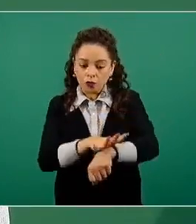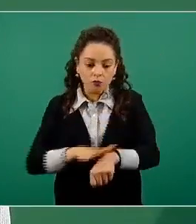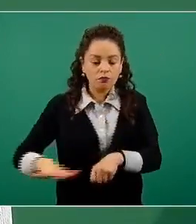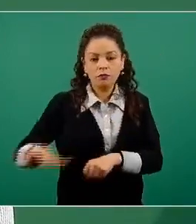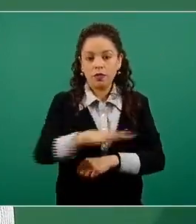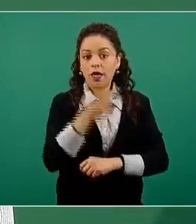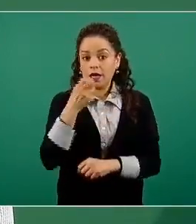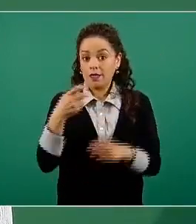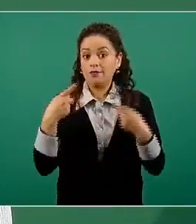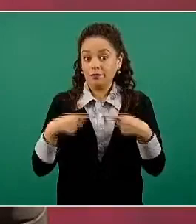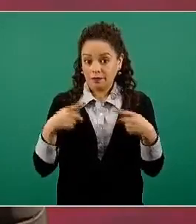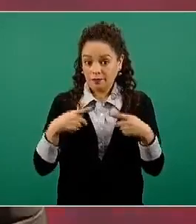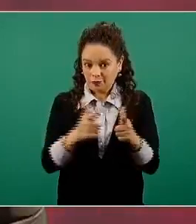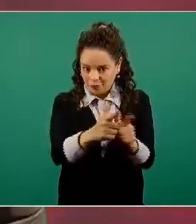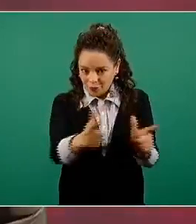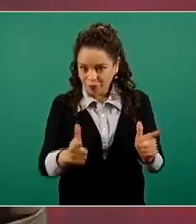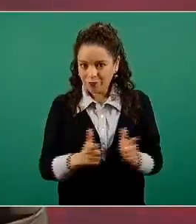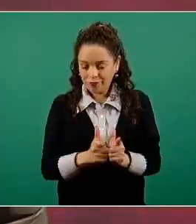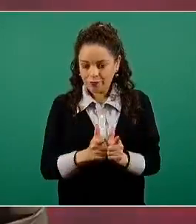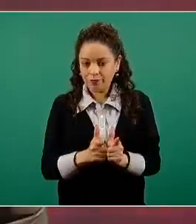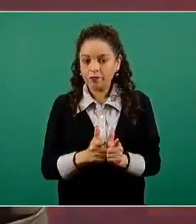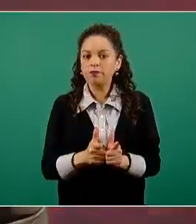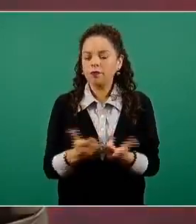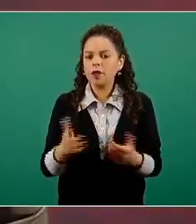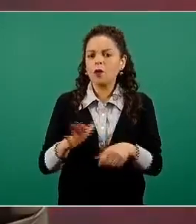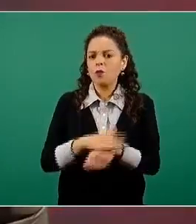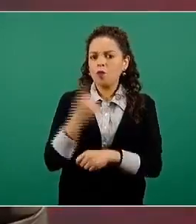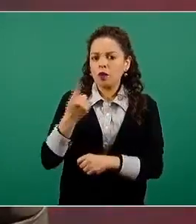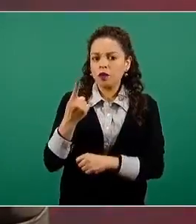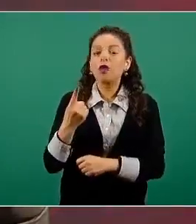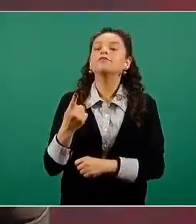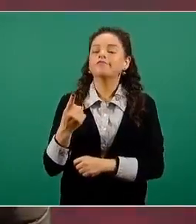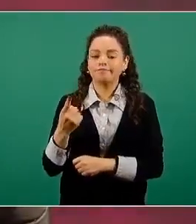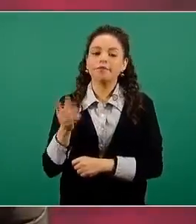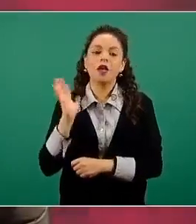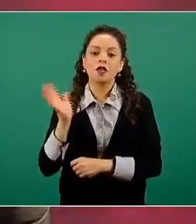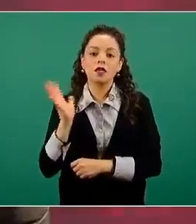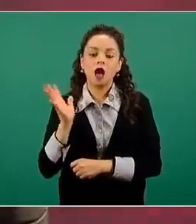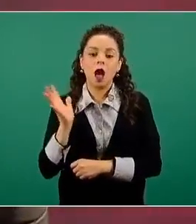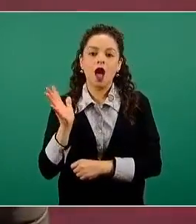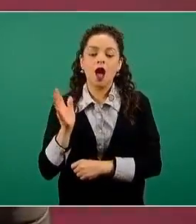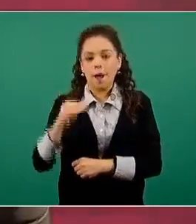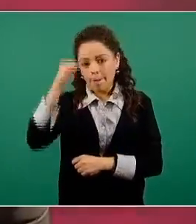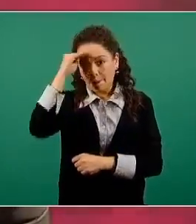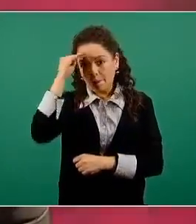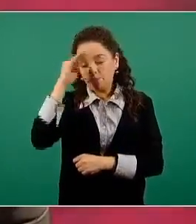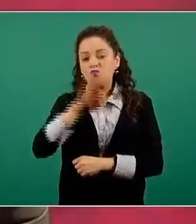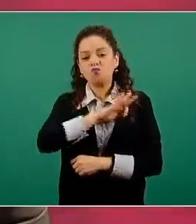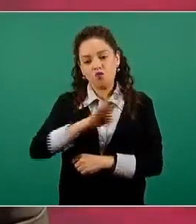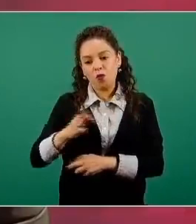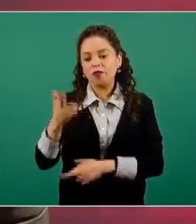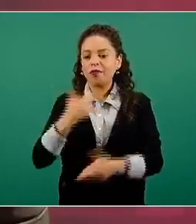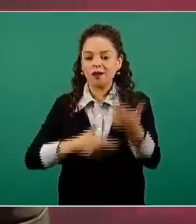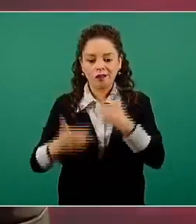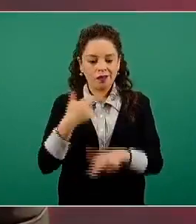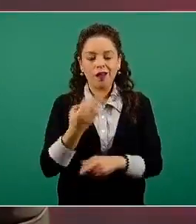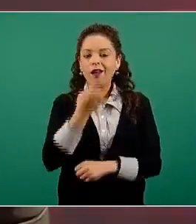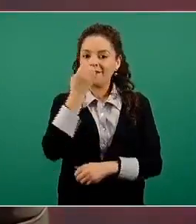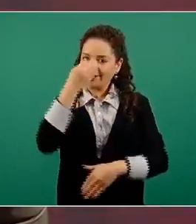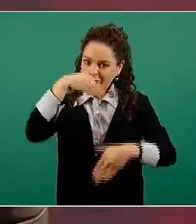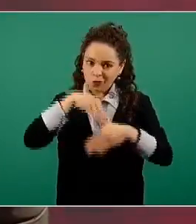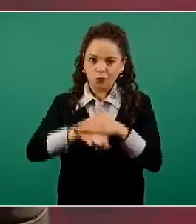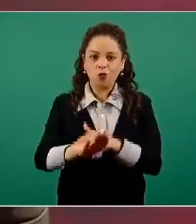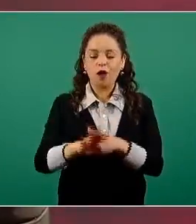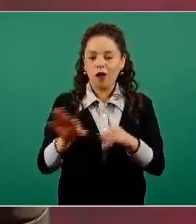en esta perspectiva de en su momento poder empezar a reanudar las clases